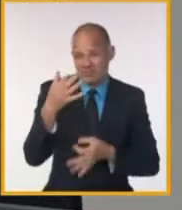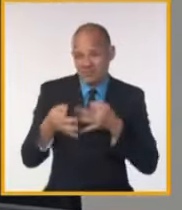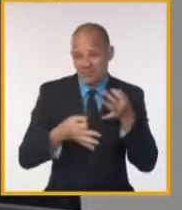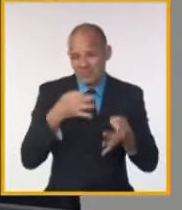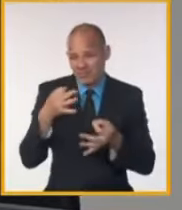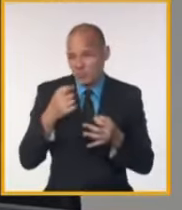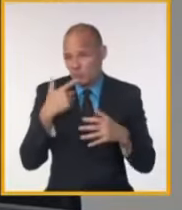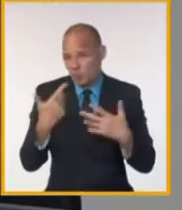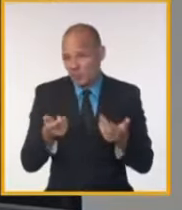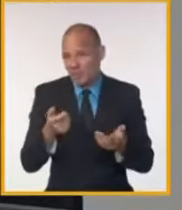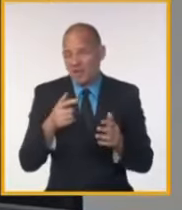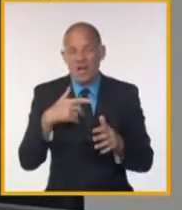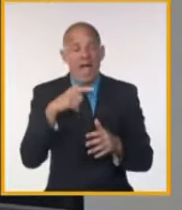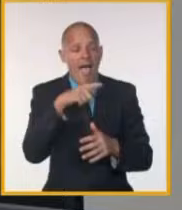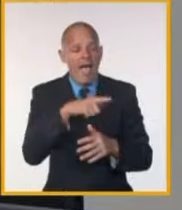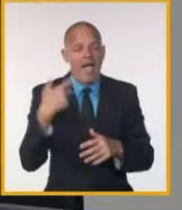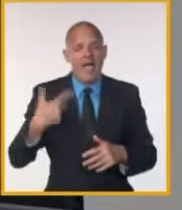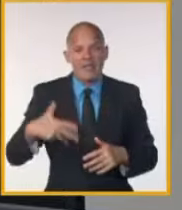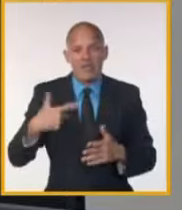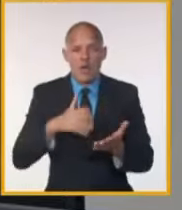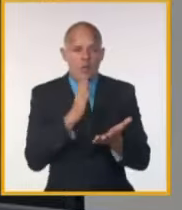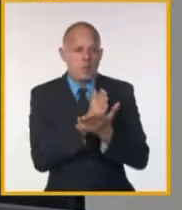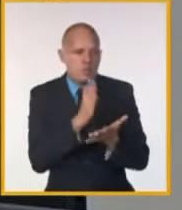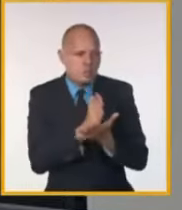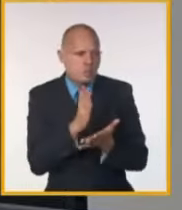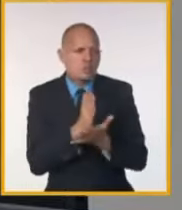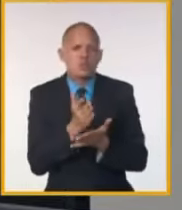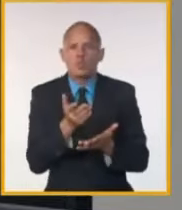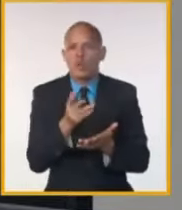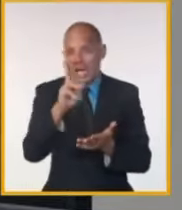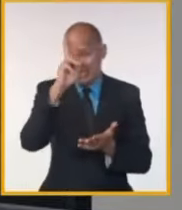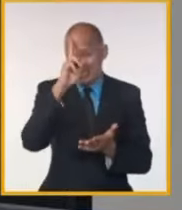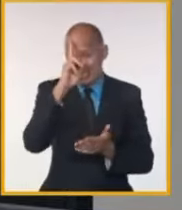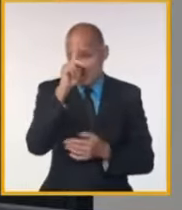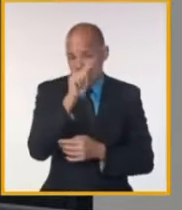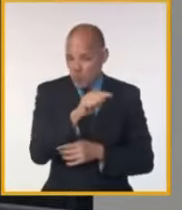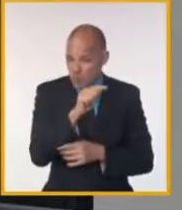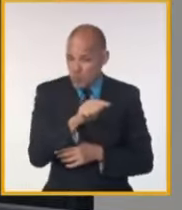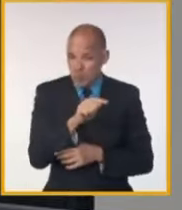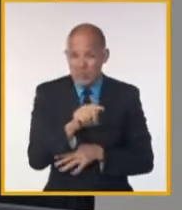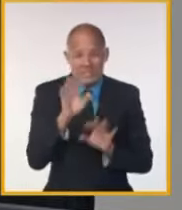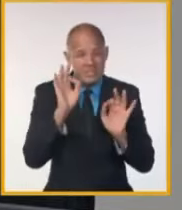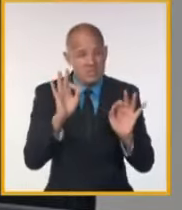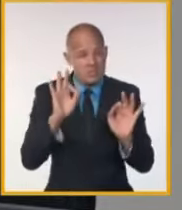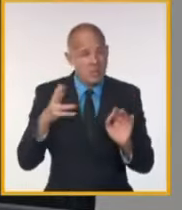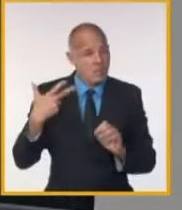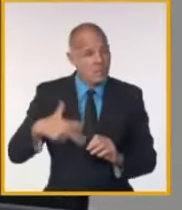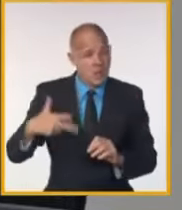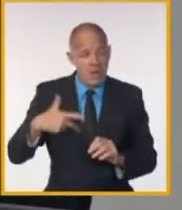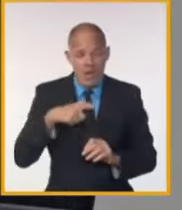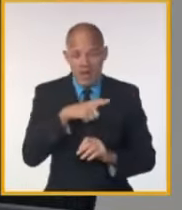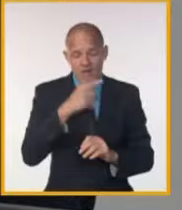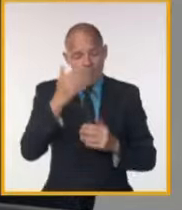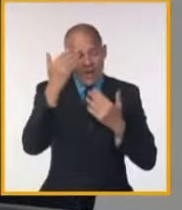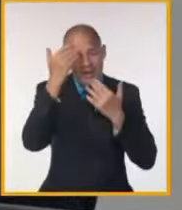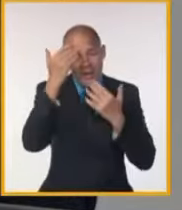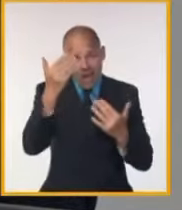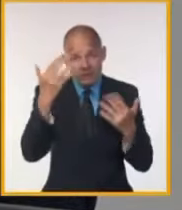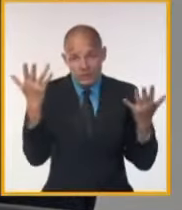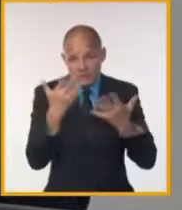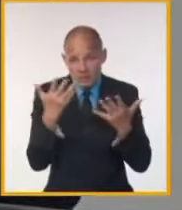la educación pública en Argentina la educación y la salud pública en Argentina son conquistas de